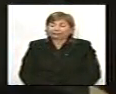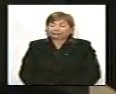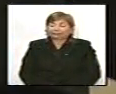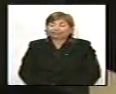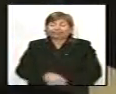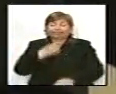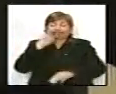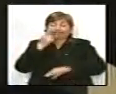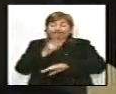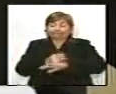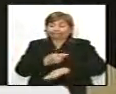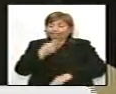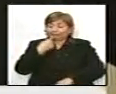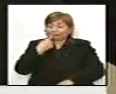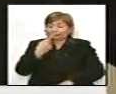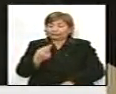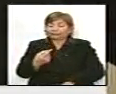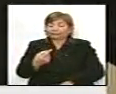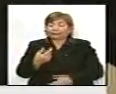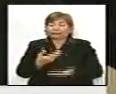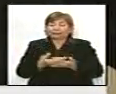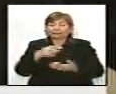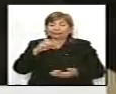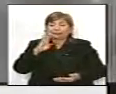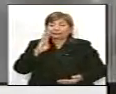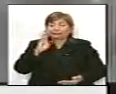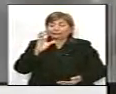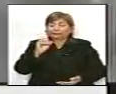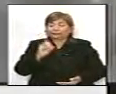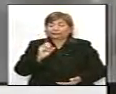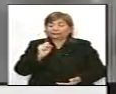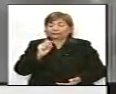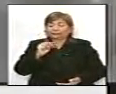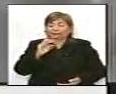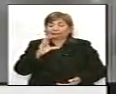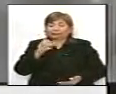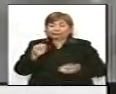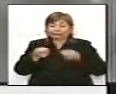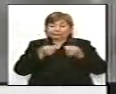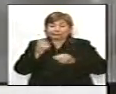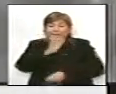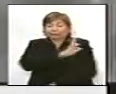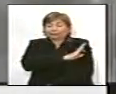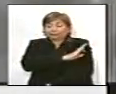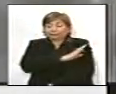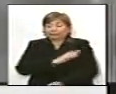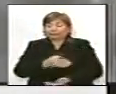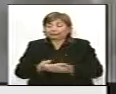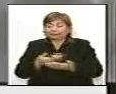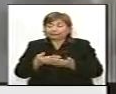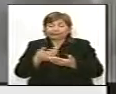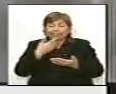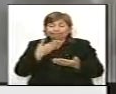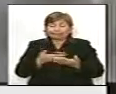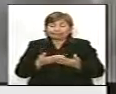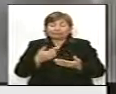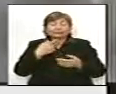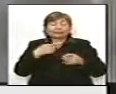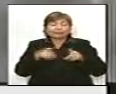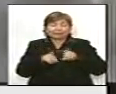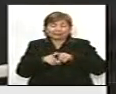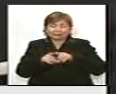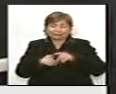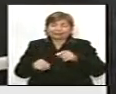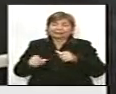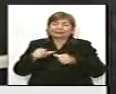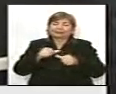Dicha acusación declarada inadmisible de Pablo Sánchez, quien está a cargo de la primera Fiscalía Suprema en lo penal, también incluía